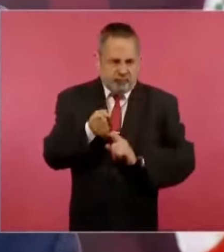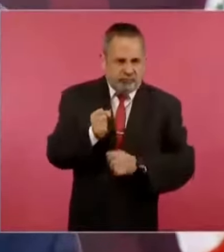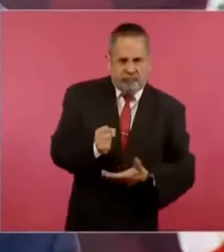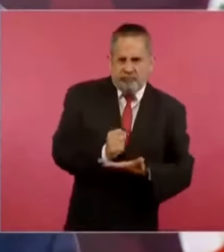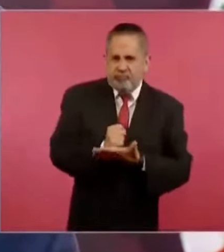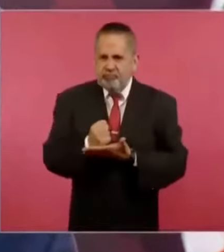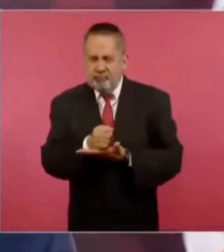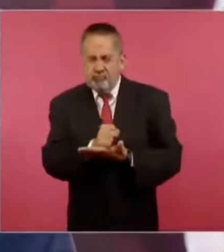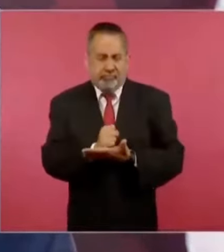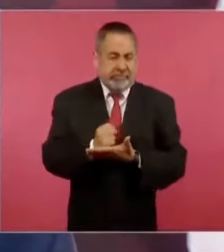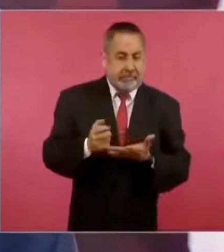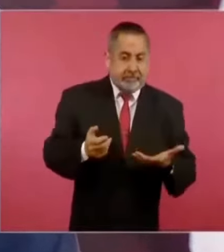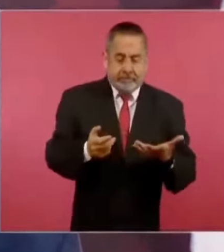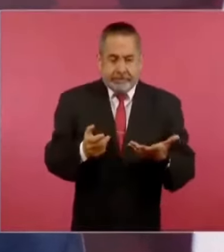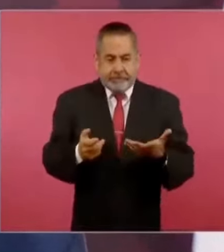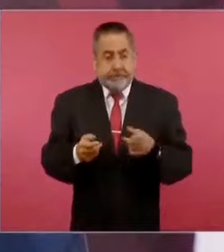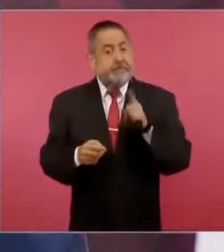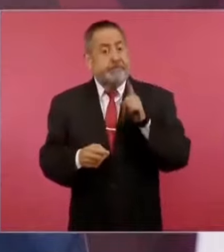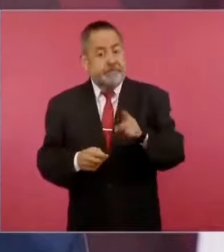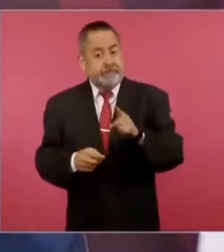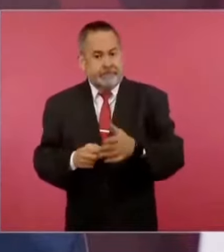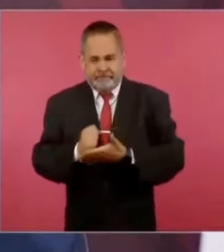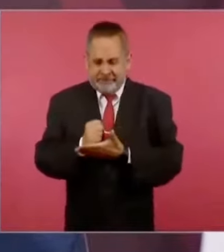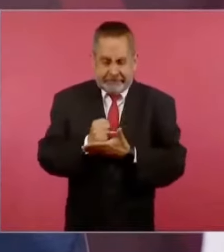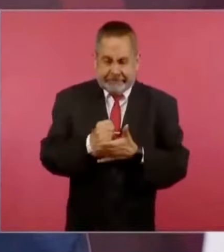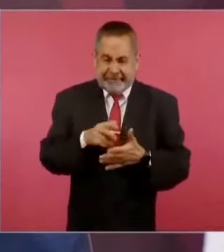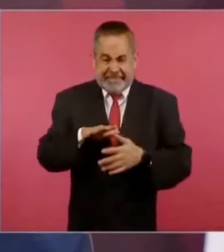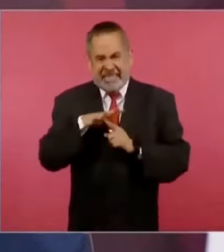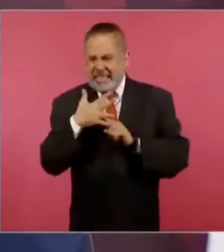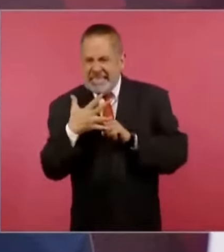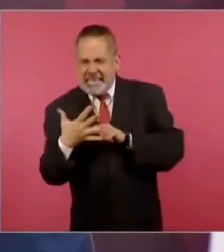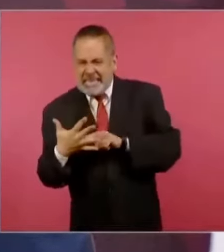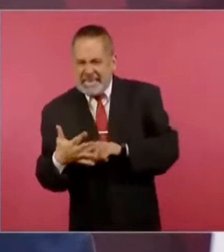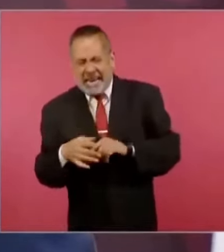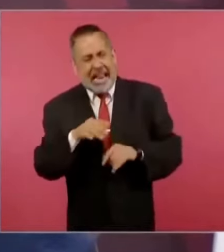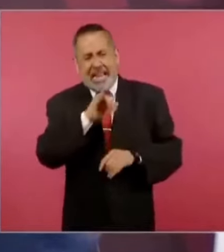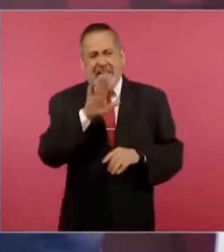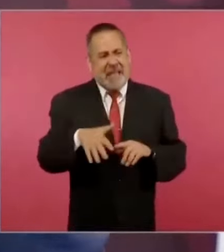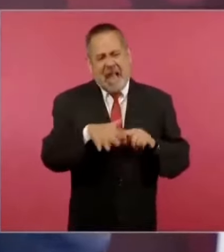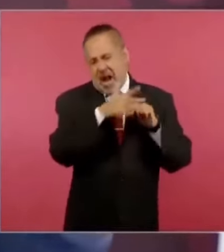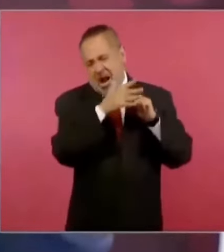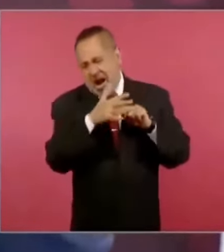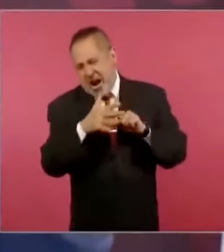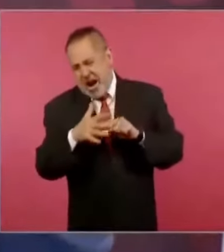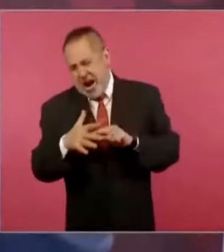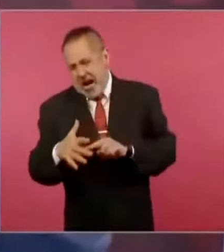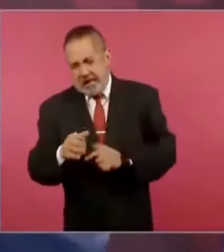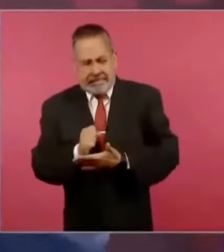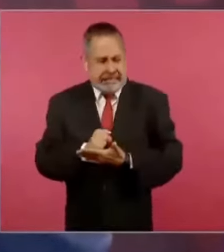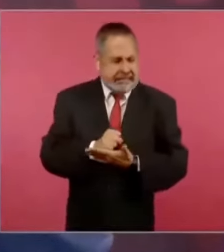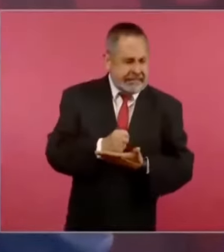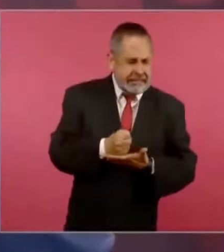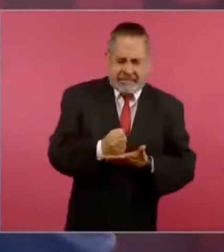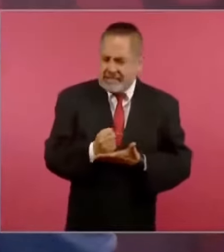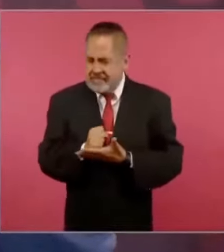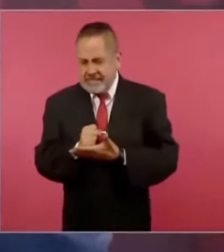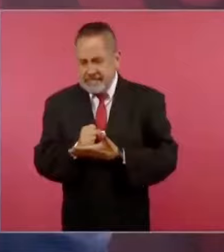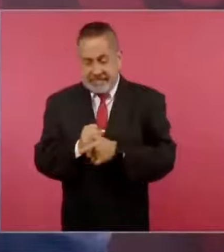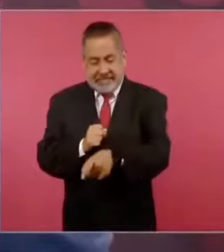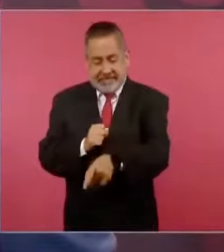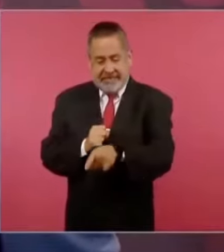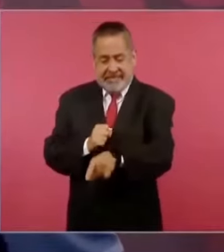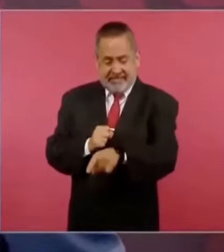porque todo indica que maniobró para no caer en